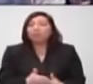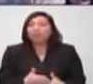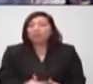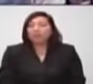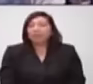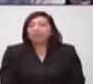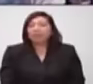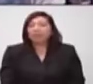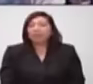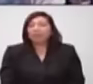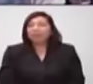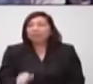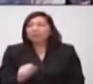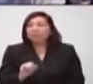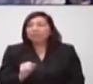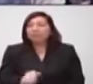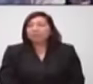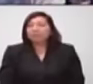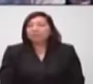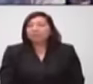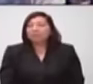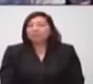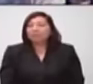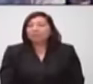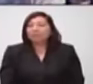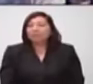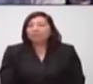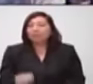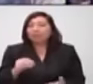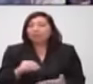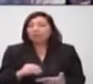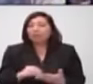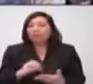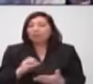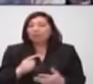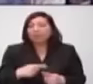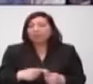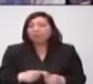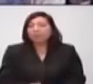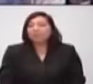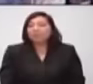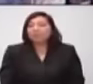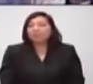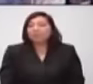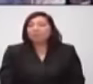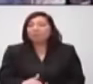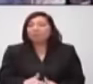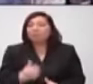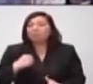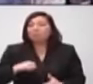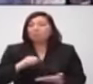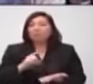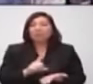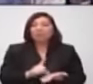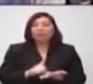señores Valfredo Asís, el señor André Gavidia, por parte de la concesionaria de OAS, en ese entonces OAS, y por parte de la Municipalidad de Lima,